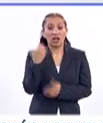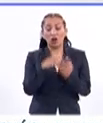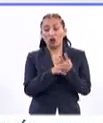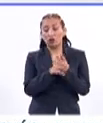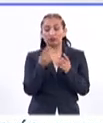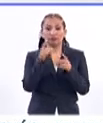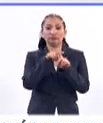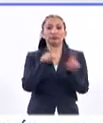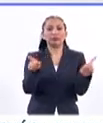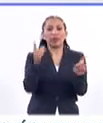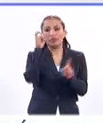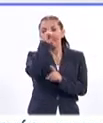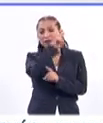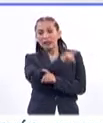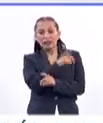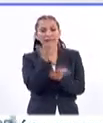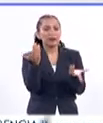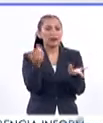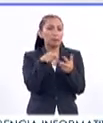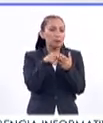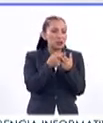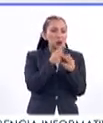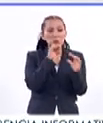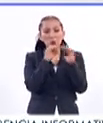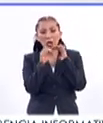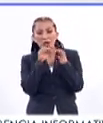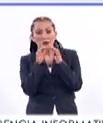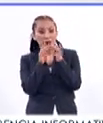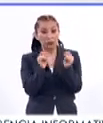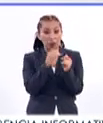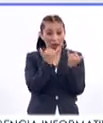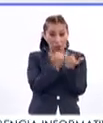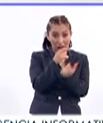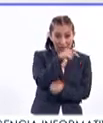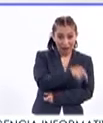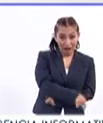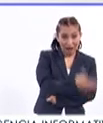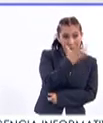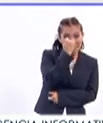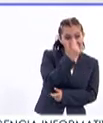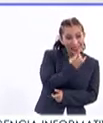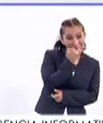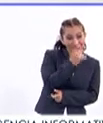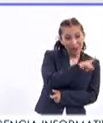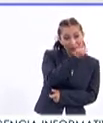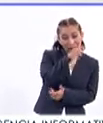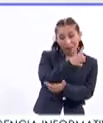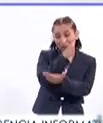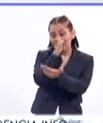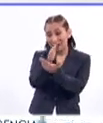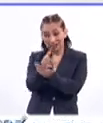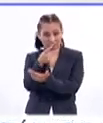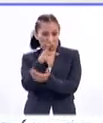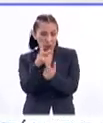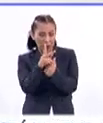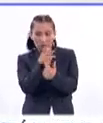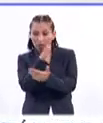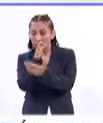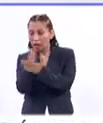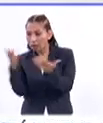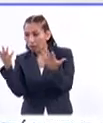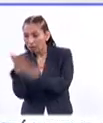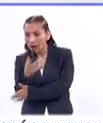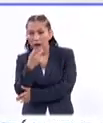muy diferentes, te costó trabajo a lo mejor al principio comunicarte en francés, porque no es lo mismo aprender un idioma estando en tu país que tener